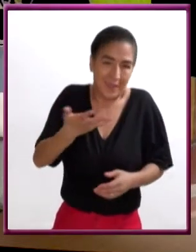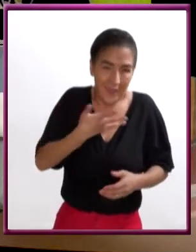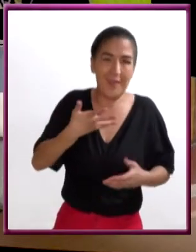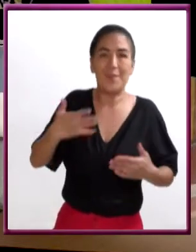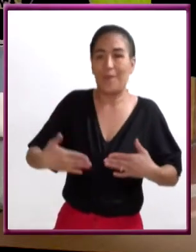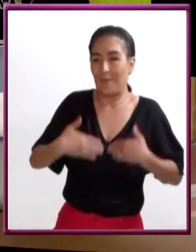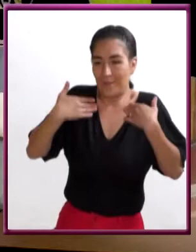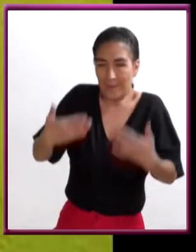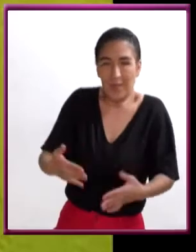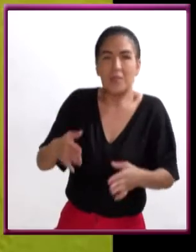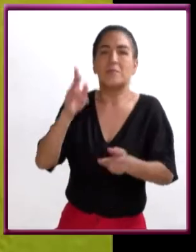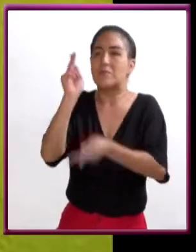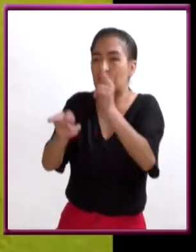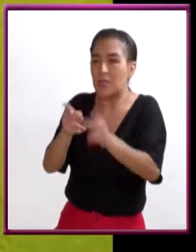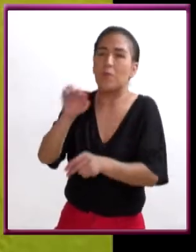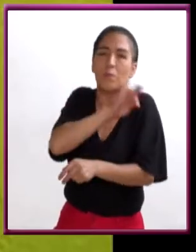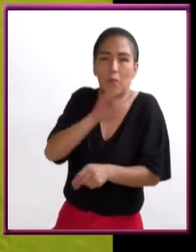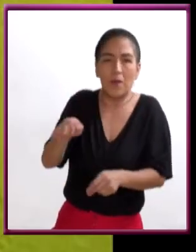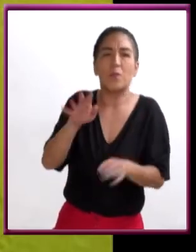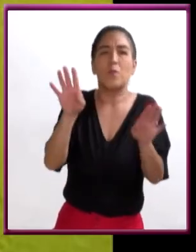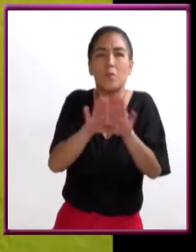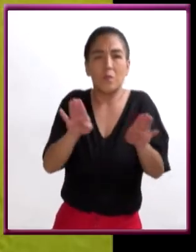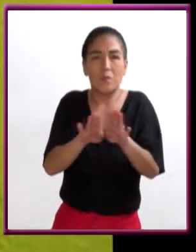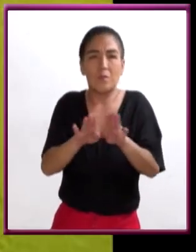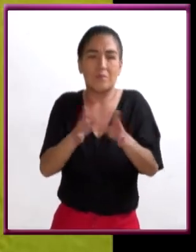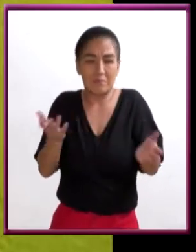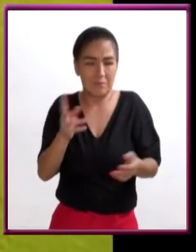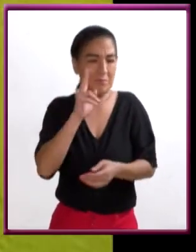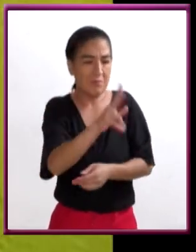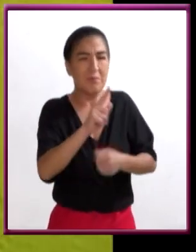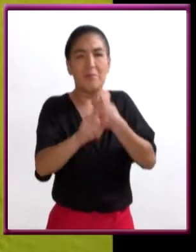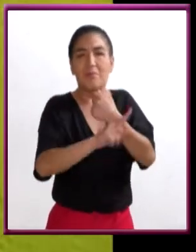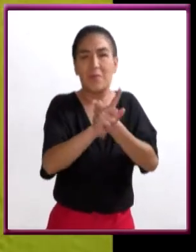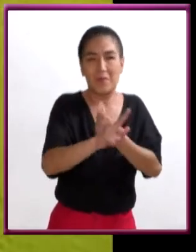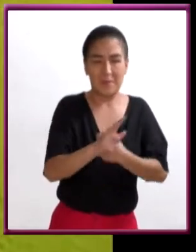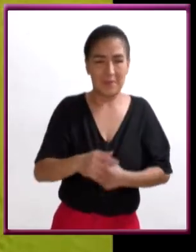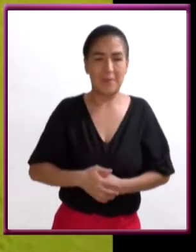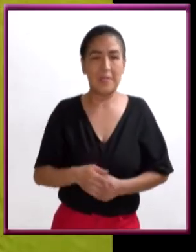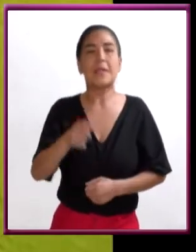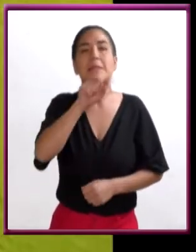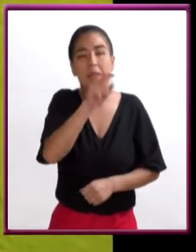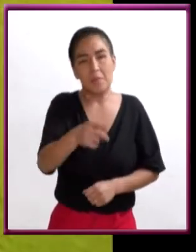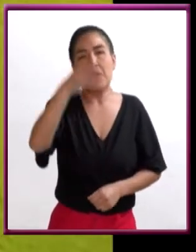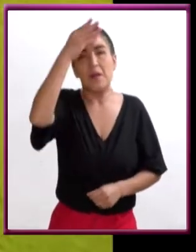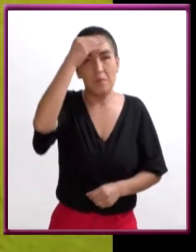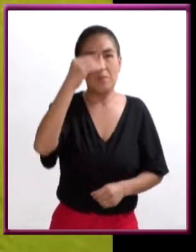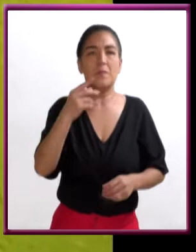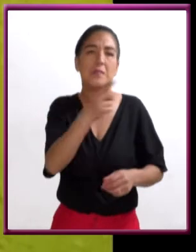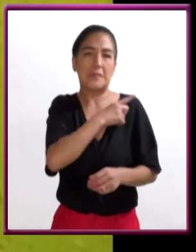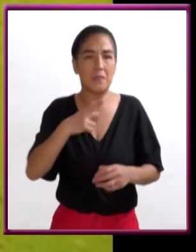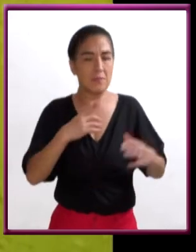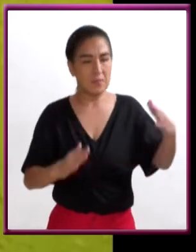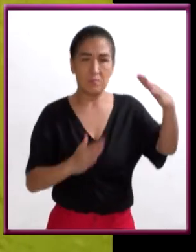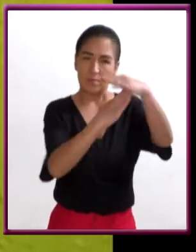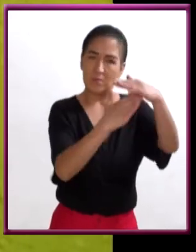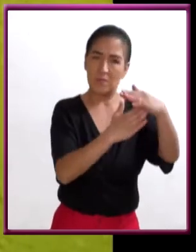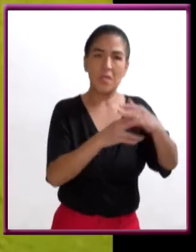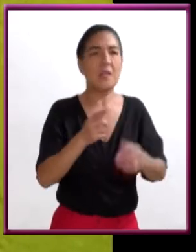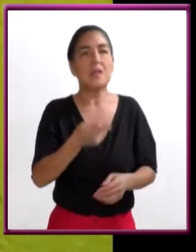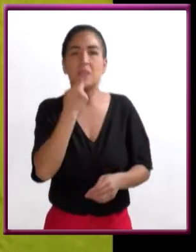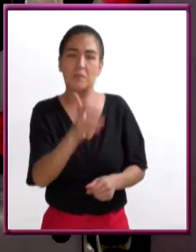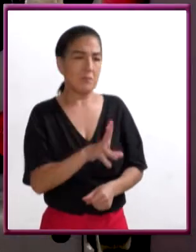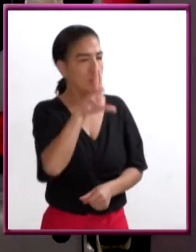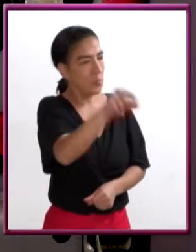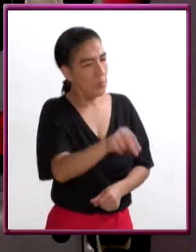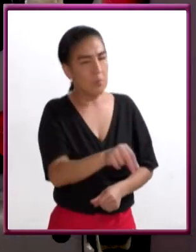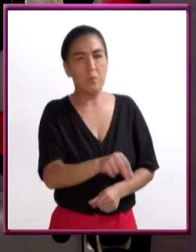tengamos confianza y que nos ayuden a evaluar la situación. Tenemos que aprender también a poner límites y a decir que